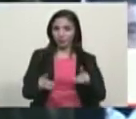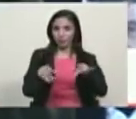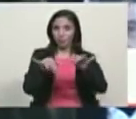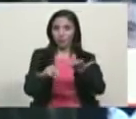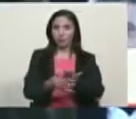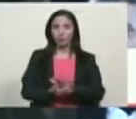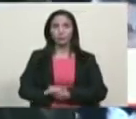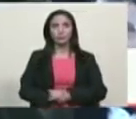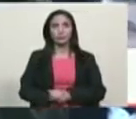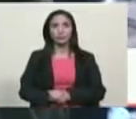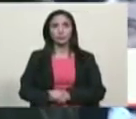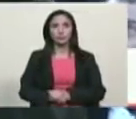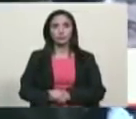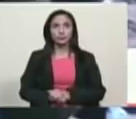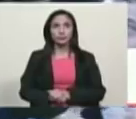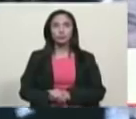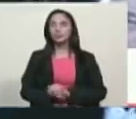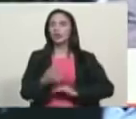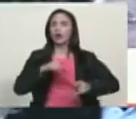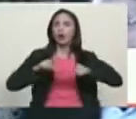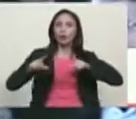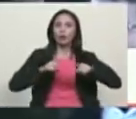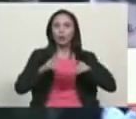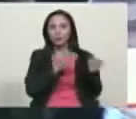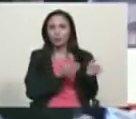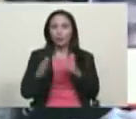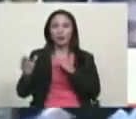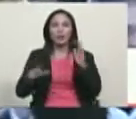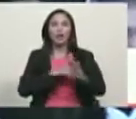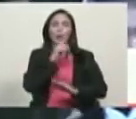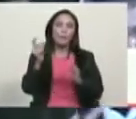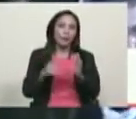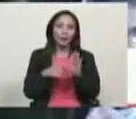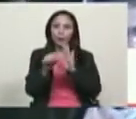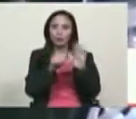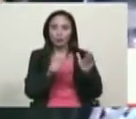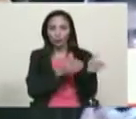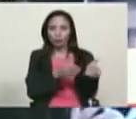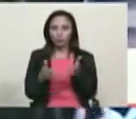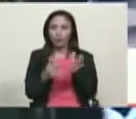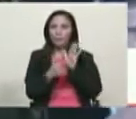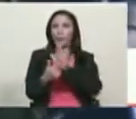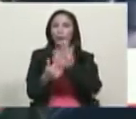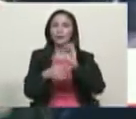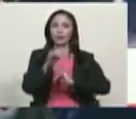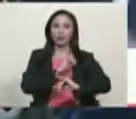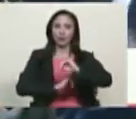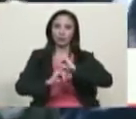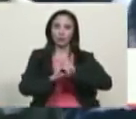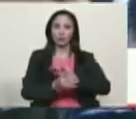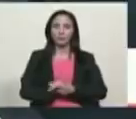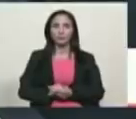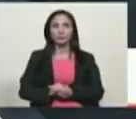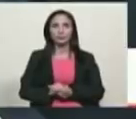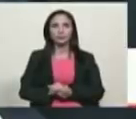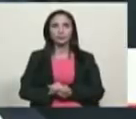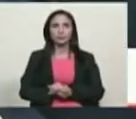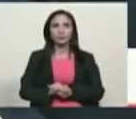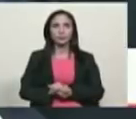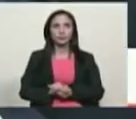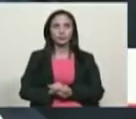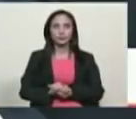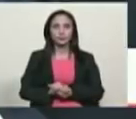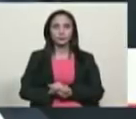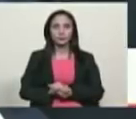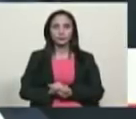Ernesto, es el que coordina el capítulo, vamos a decir, internacional, como lo que estaba haciendo Carmen.